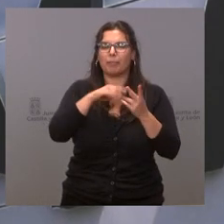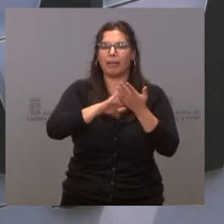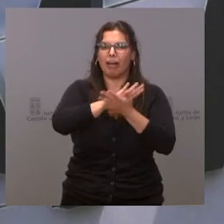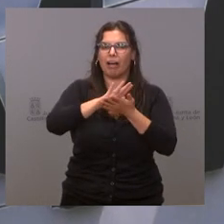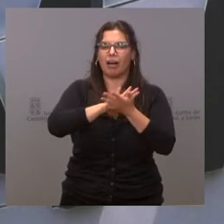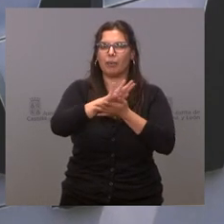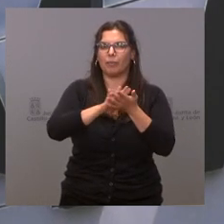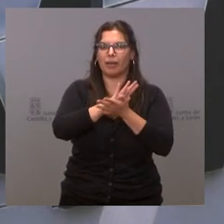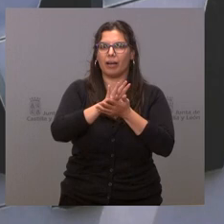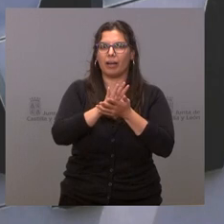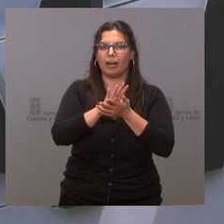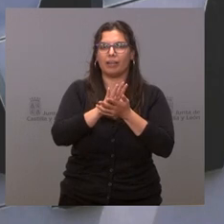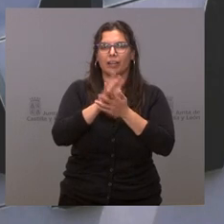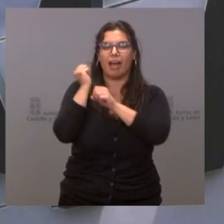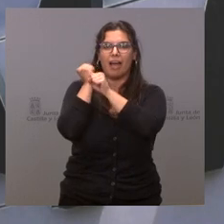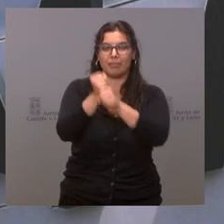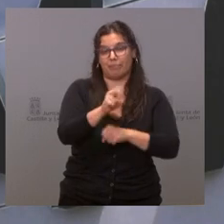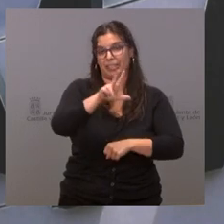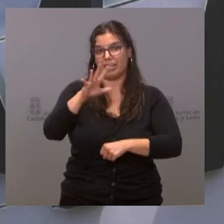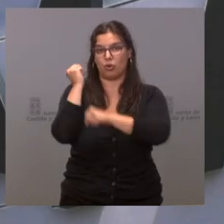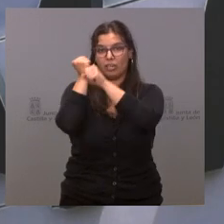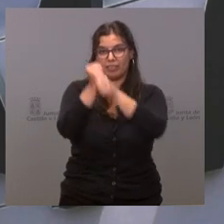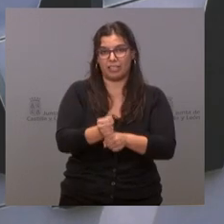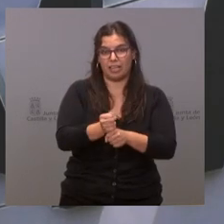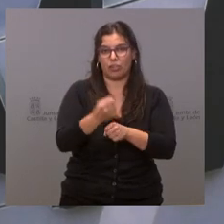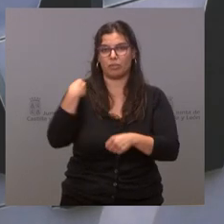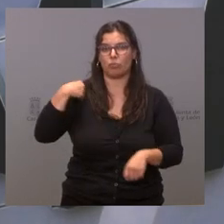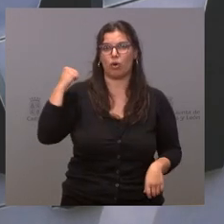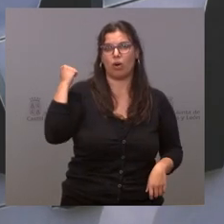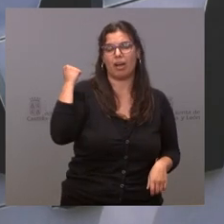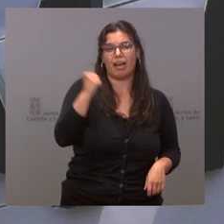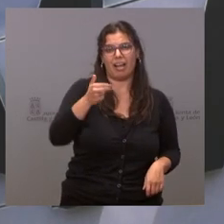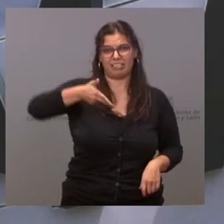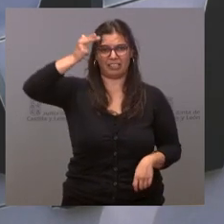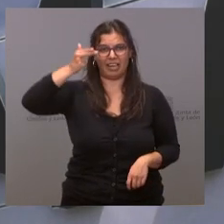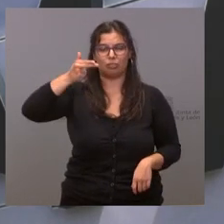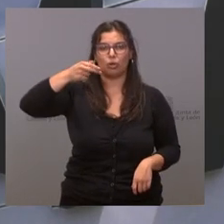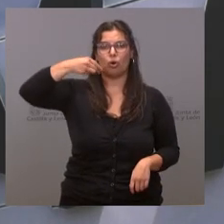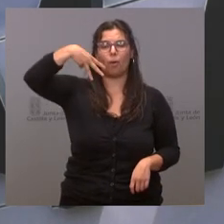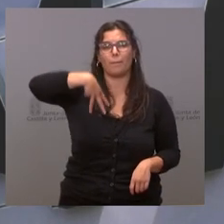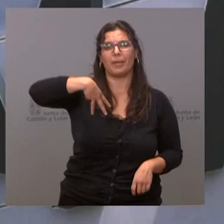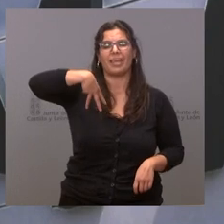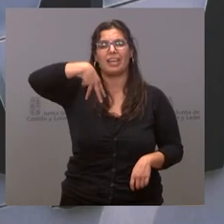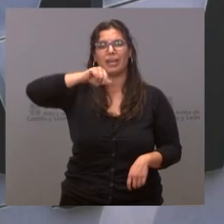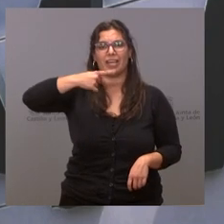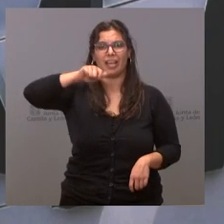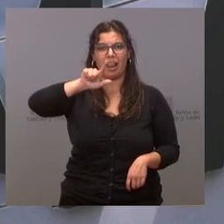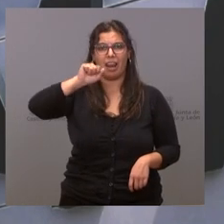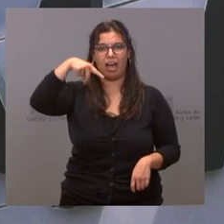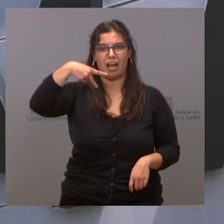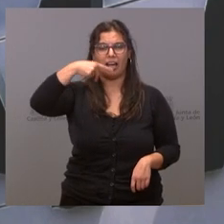el aniversario el 25 aniversario de la muerte el asesinato de miguel ángel blanco pero creo que